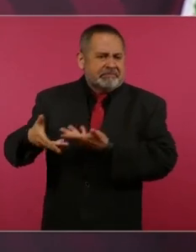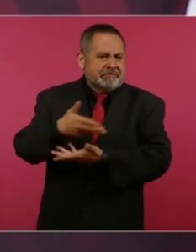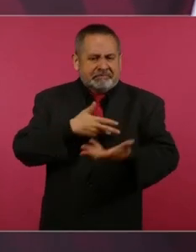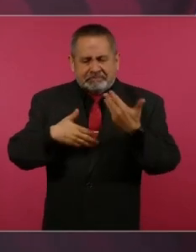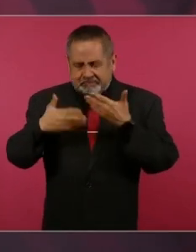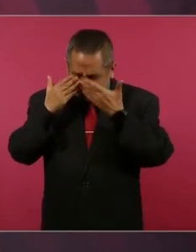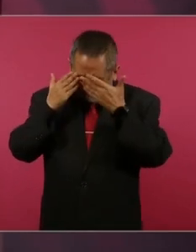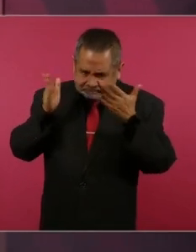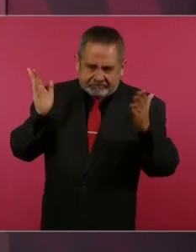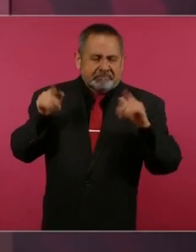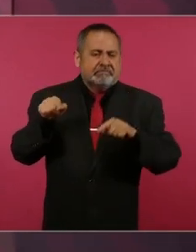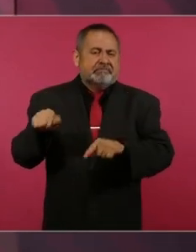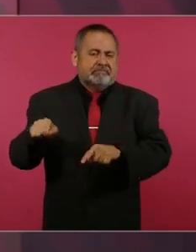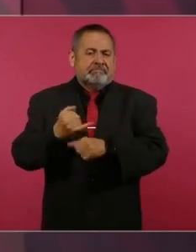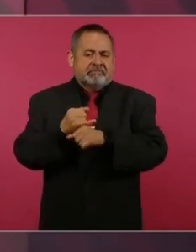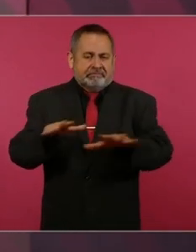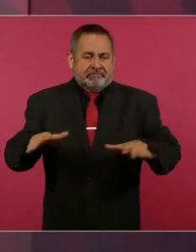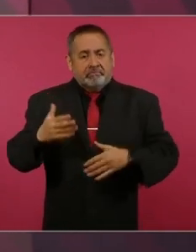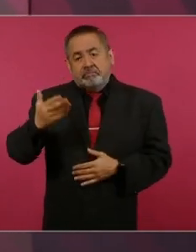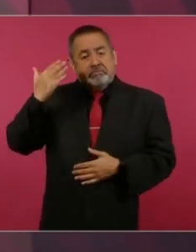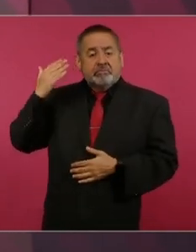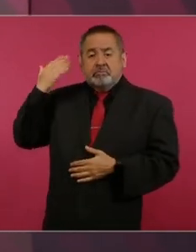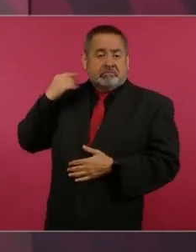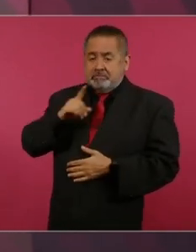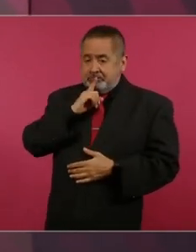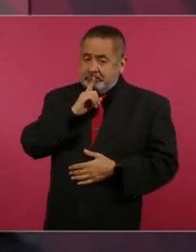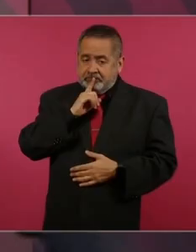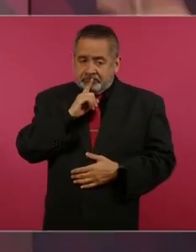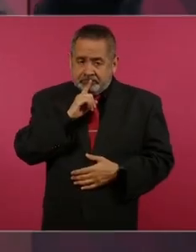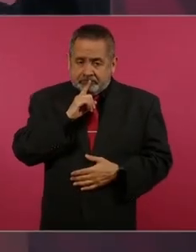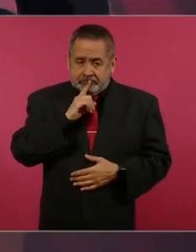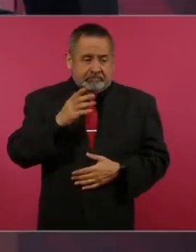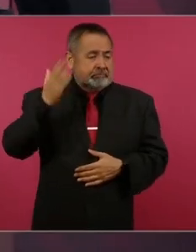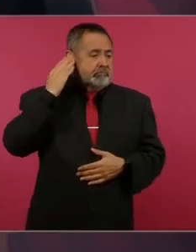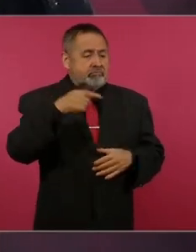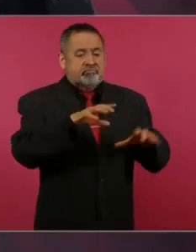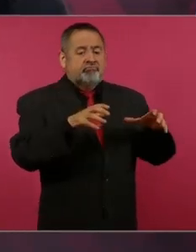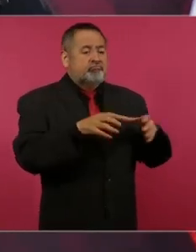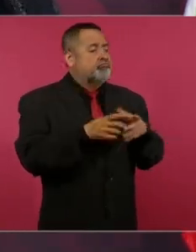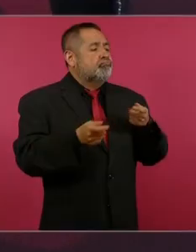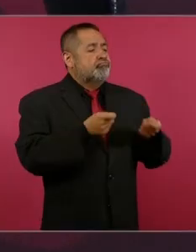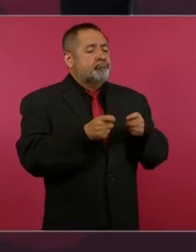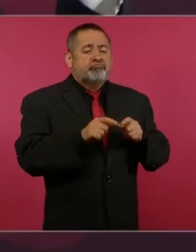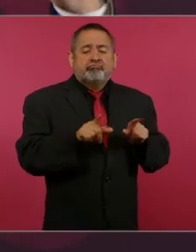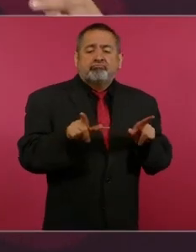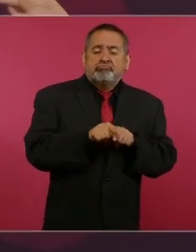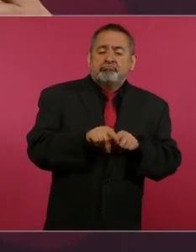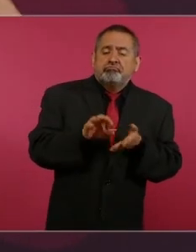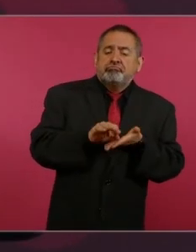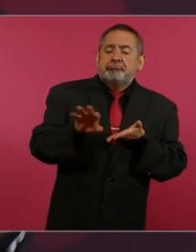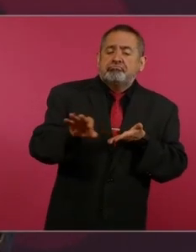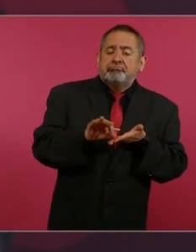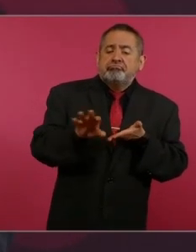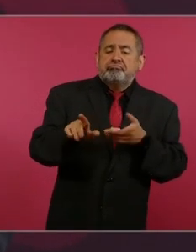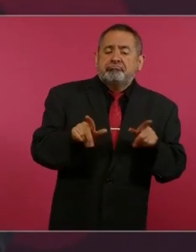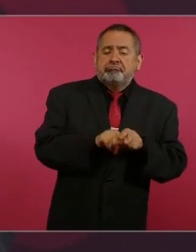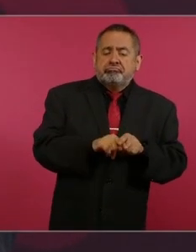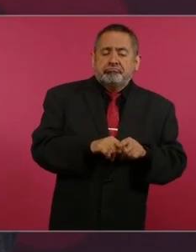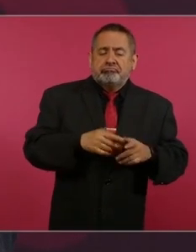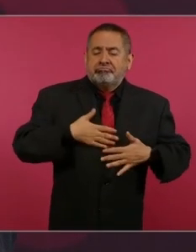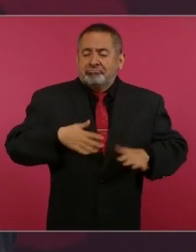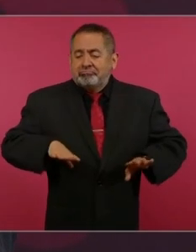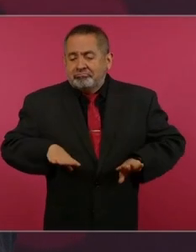de la información que no existía. Eran los grandes monopolios y siempre en función de sus